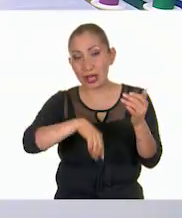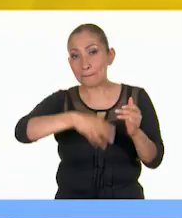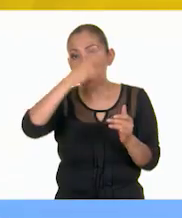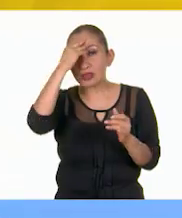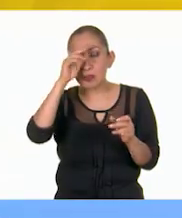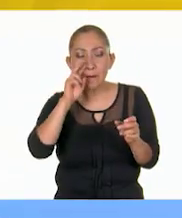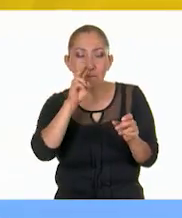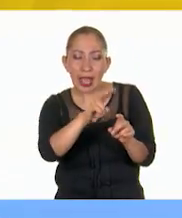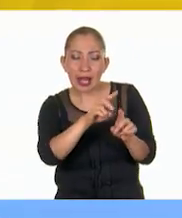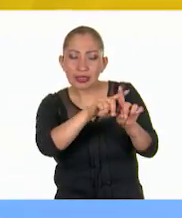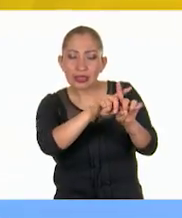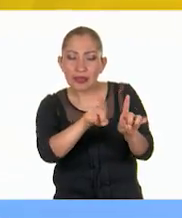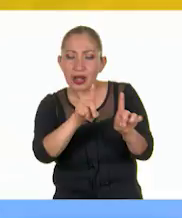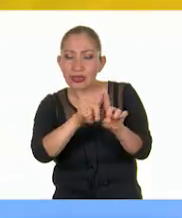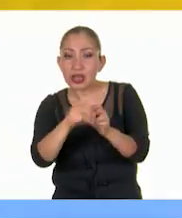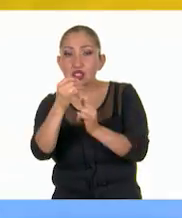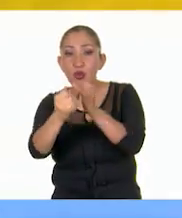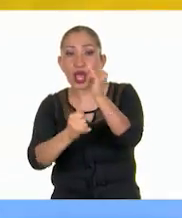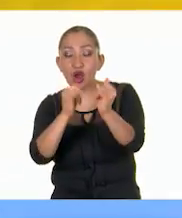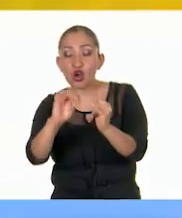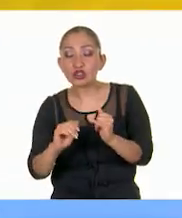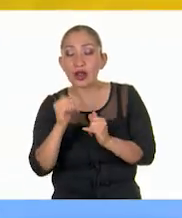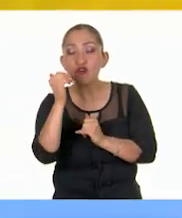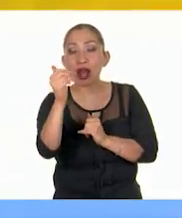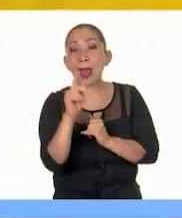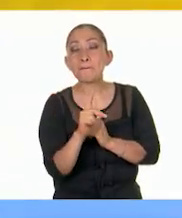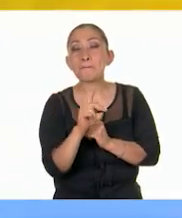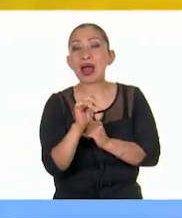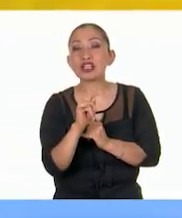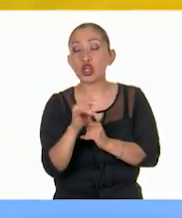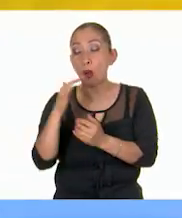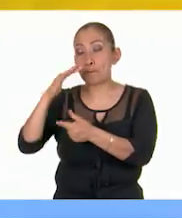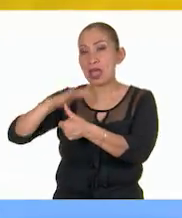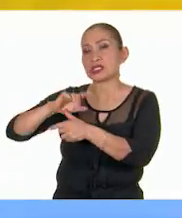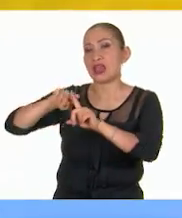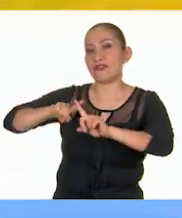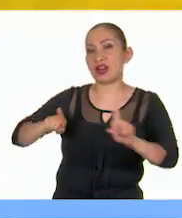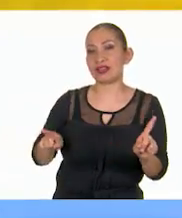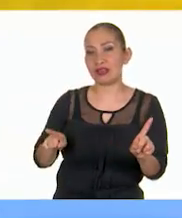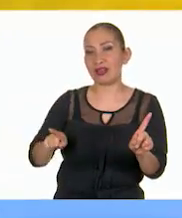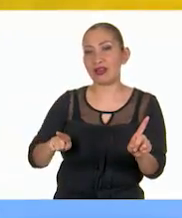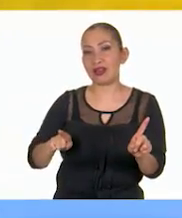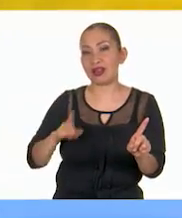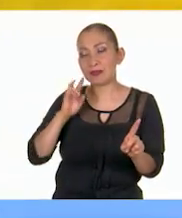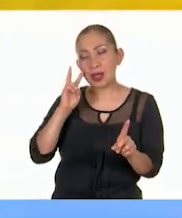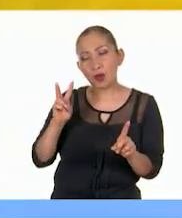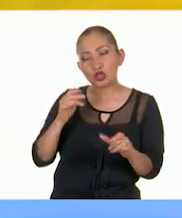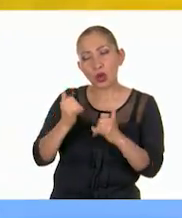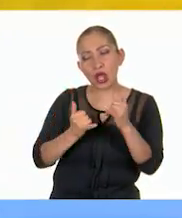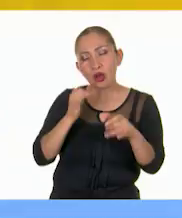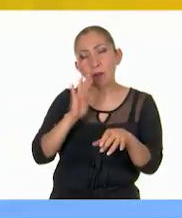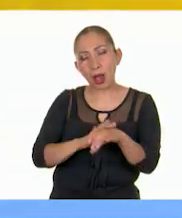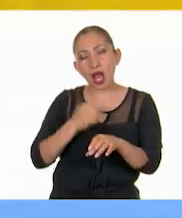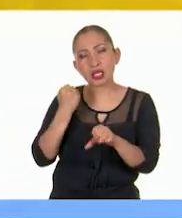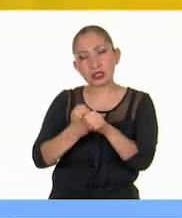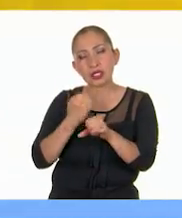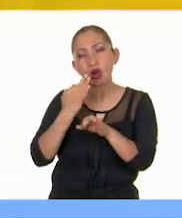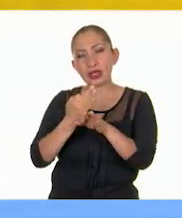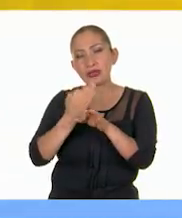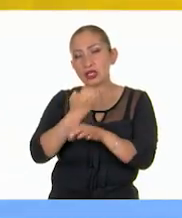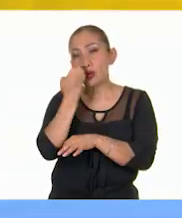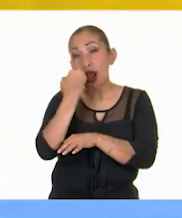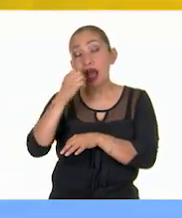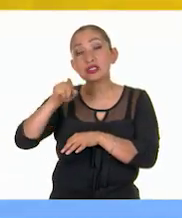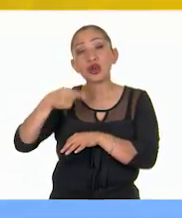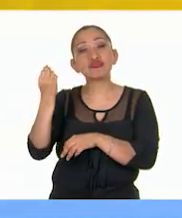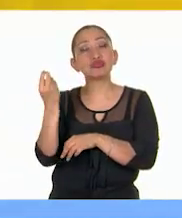a distinguir los juegos de patio de los de mesa y concluimos que los juegos que solemos practicar en la escuela